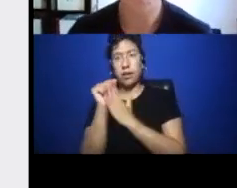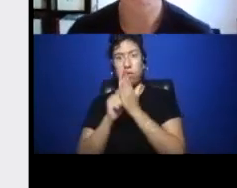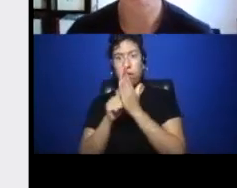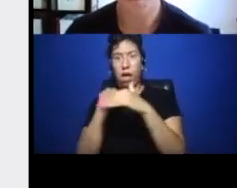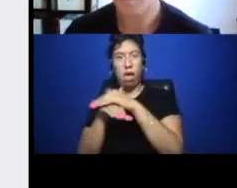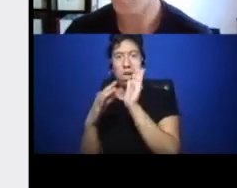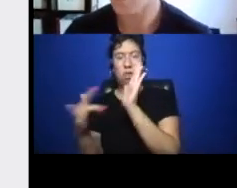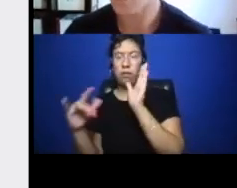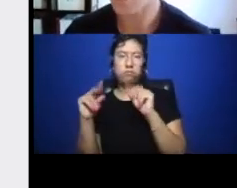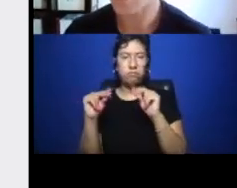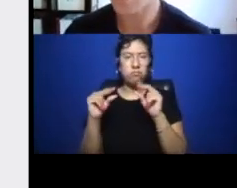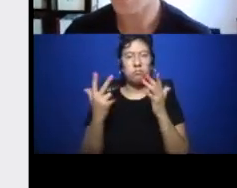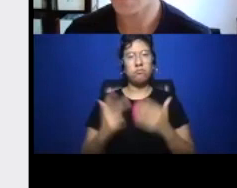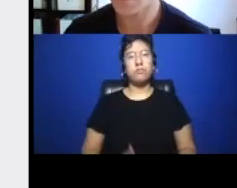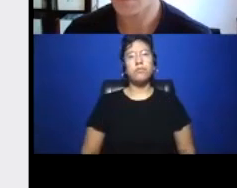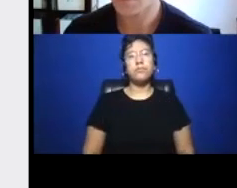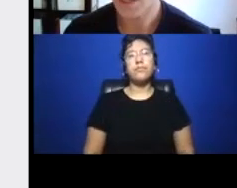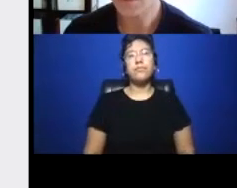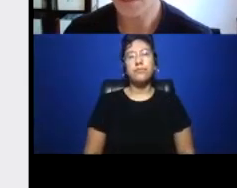no sean accesadas.